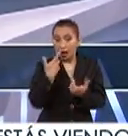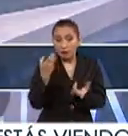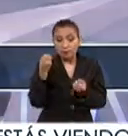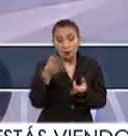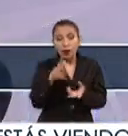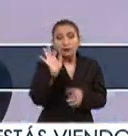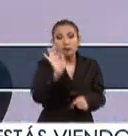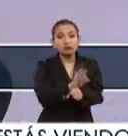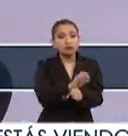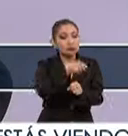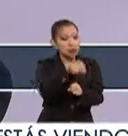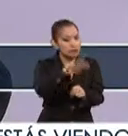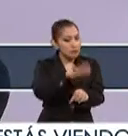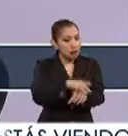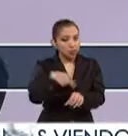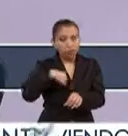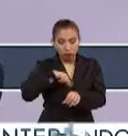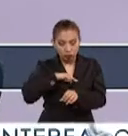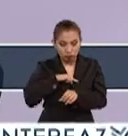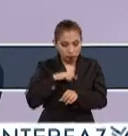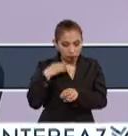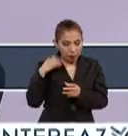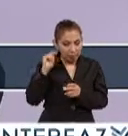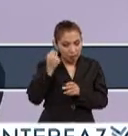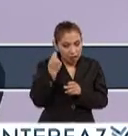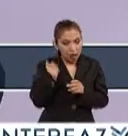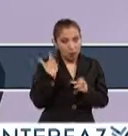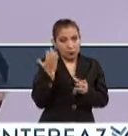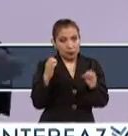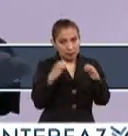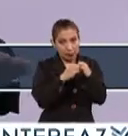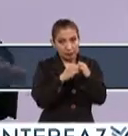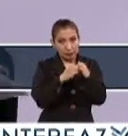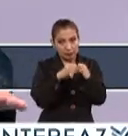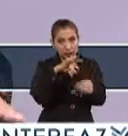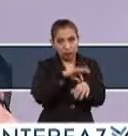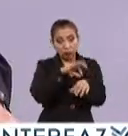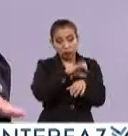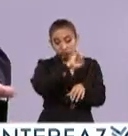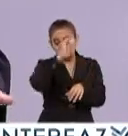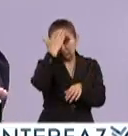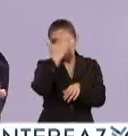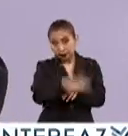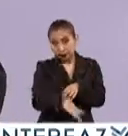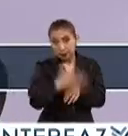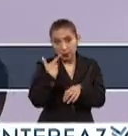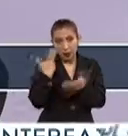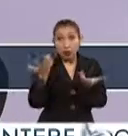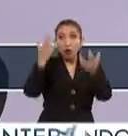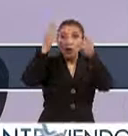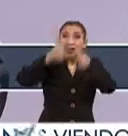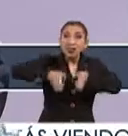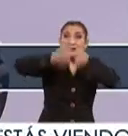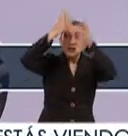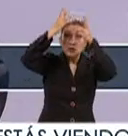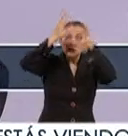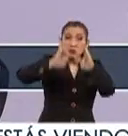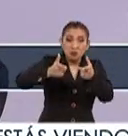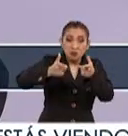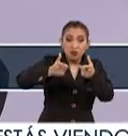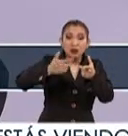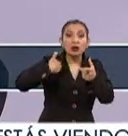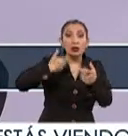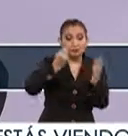que es fortalecimiento, y lo que tenemos que hacer, por ejemplo, tenemos técnicos en urgencias médicas que son especialistas en estructuras colapsadas.